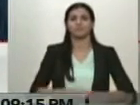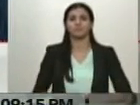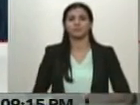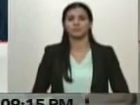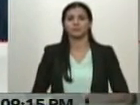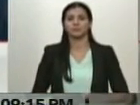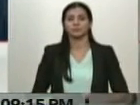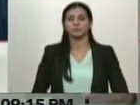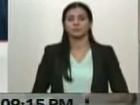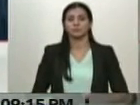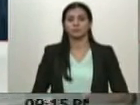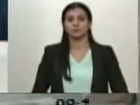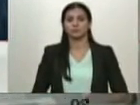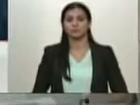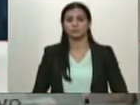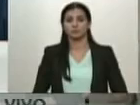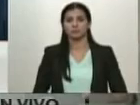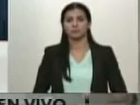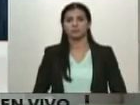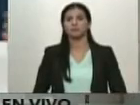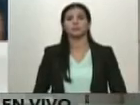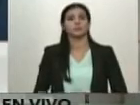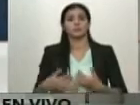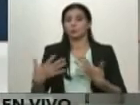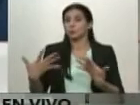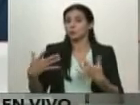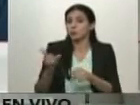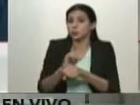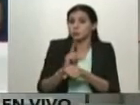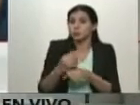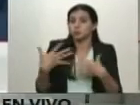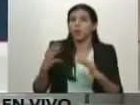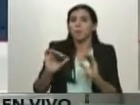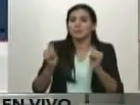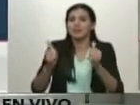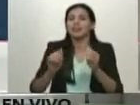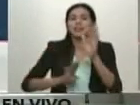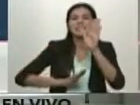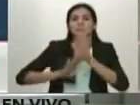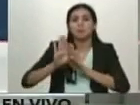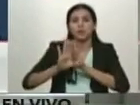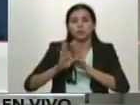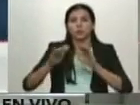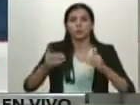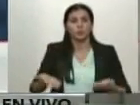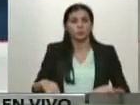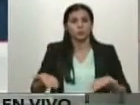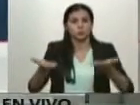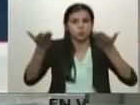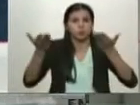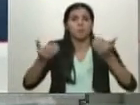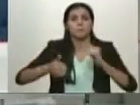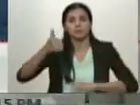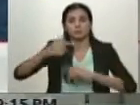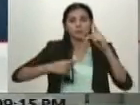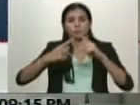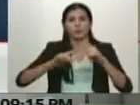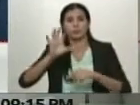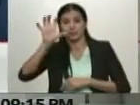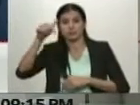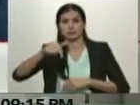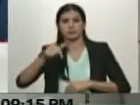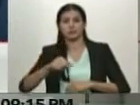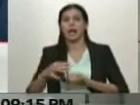de activación del nuevo crecimiento del país. Una alianza entre nuestra poderosa